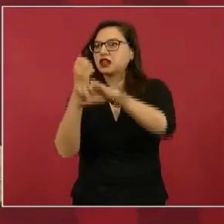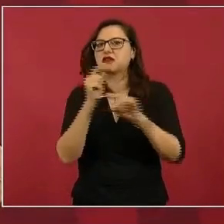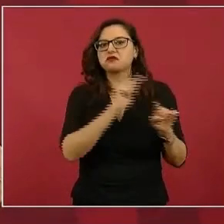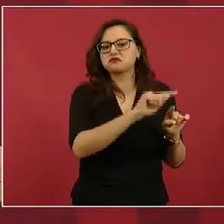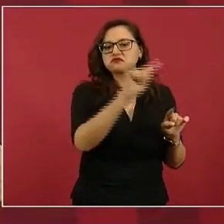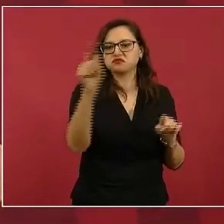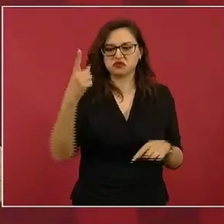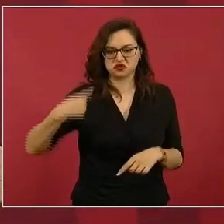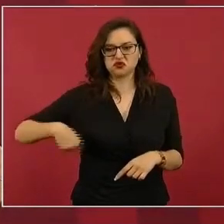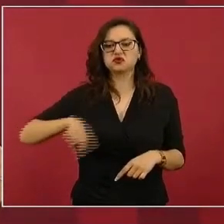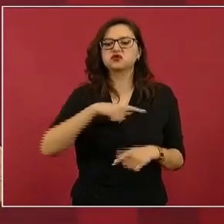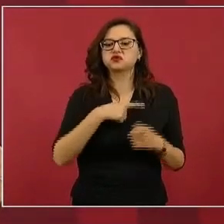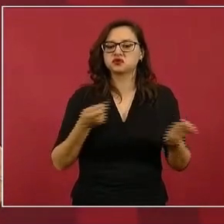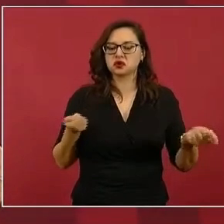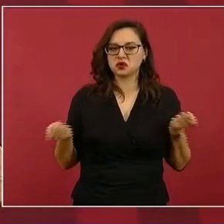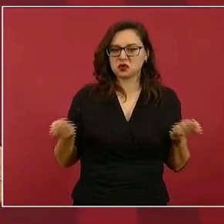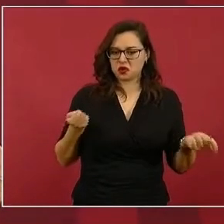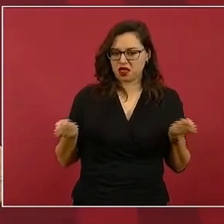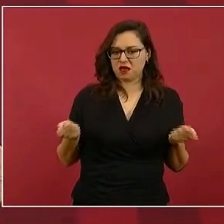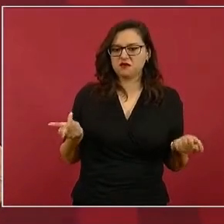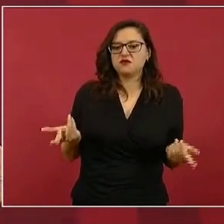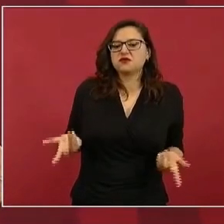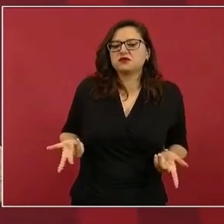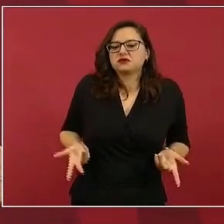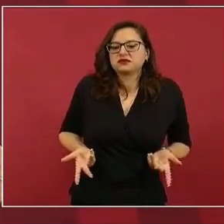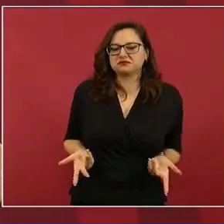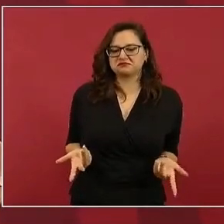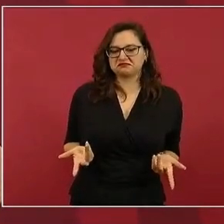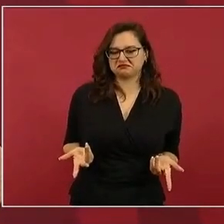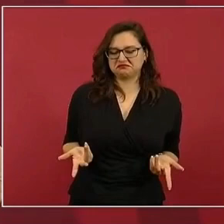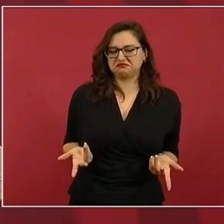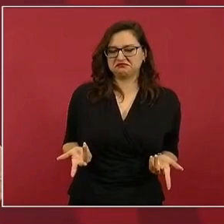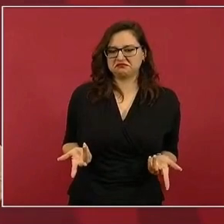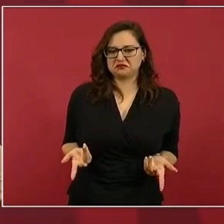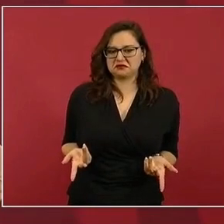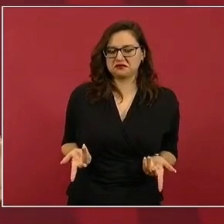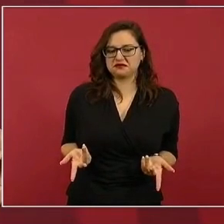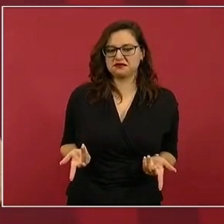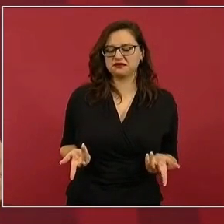los estados más importantes. Y nosotros